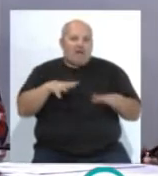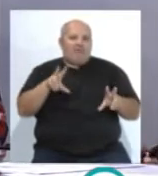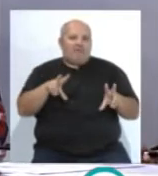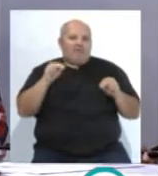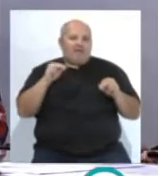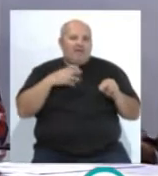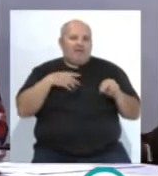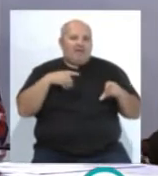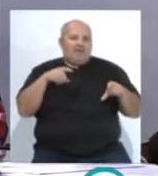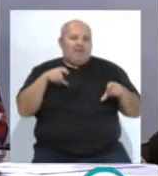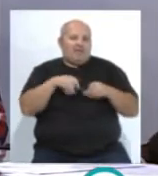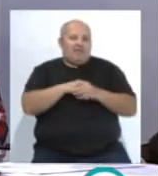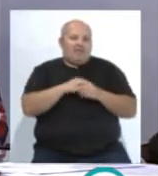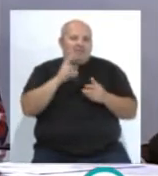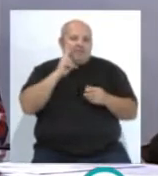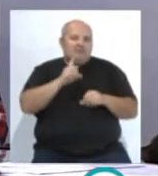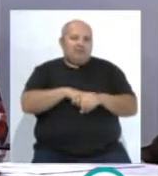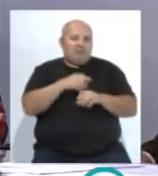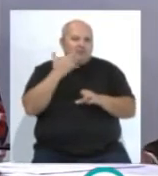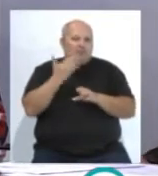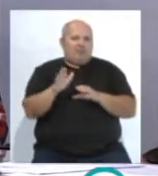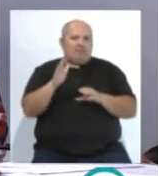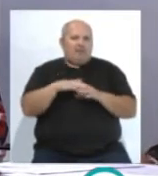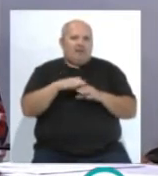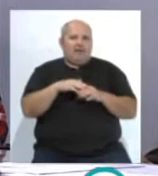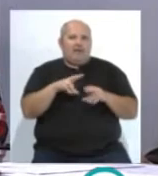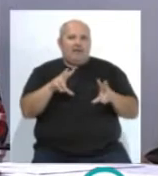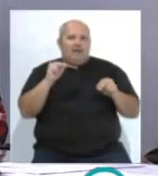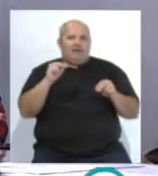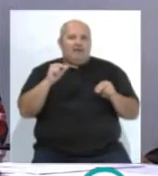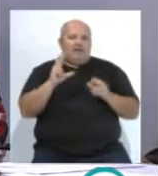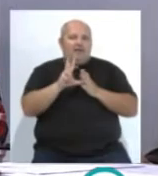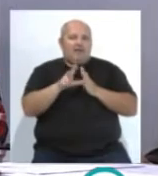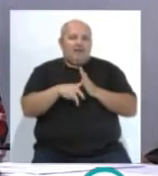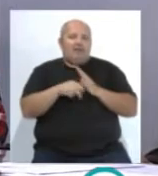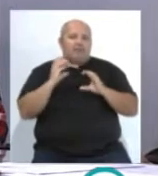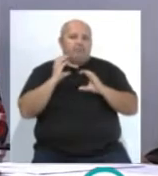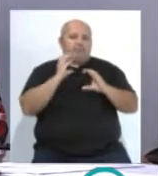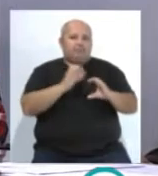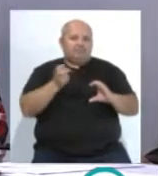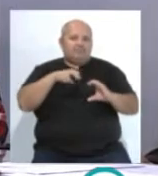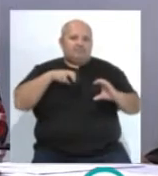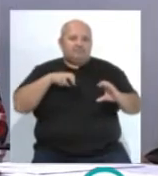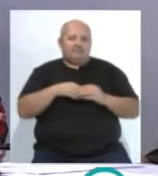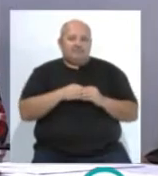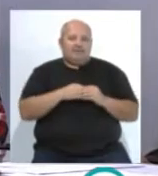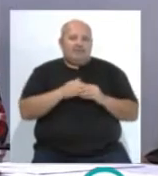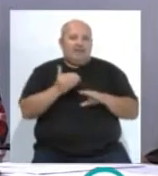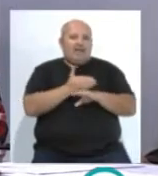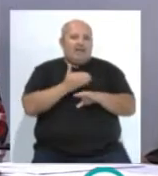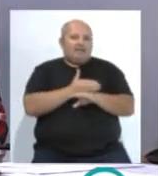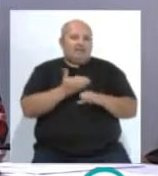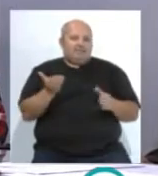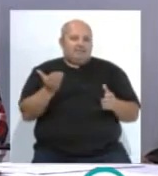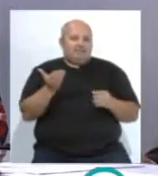terminado el partido, ruedas de prensa y demás, te da tiempo, muchísimo tiempo, para que una vez terminado todo eso, a la hora aparezca el autobús por ahí. Lo veo un poquito anticiparse a la